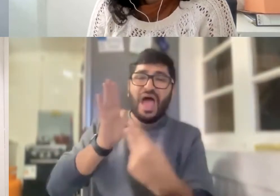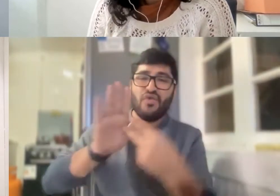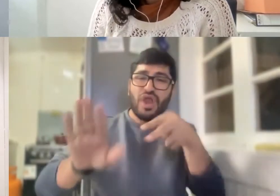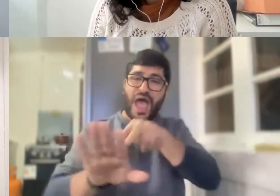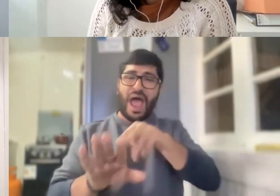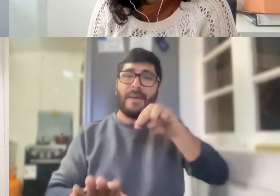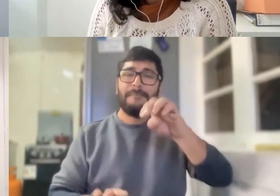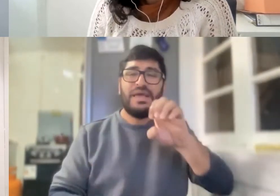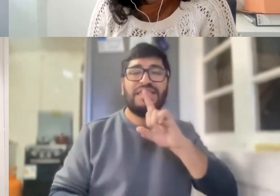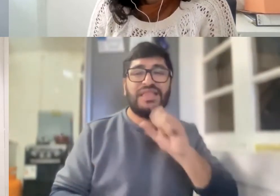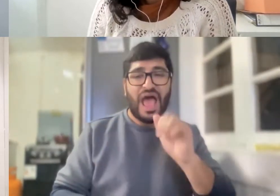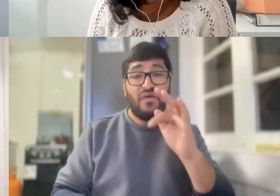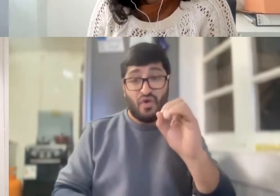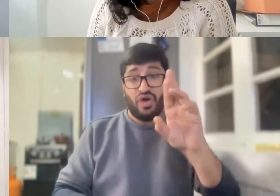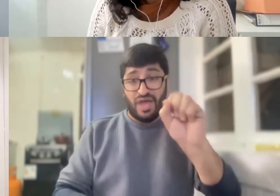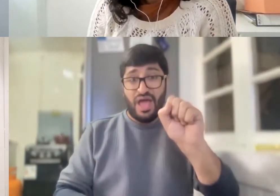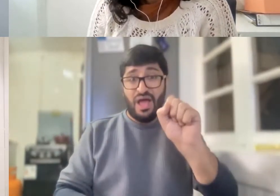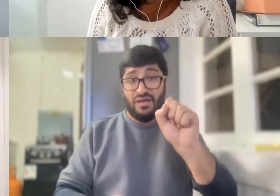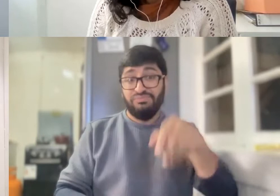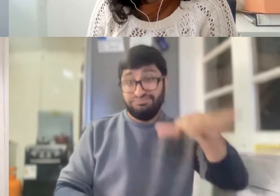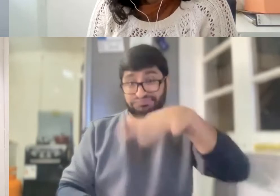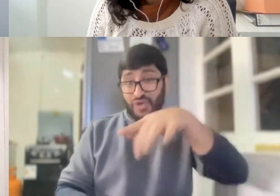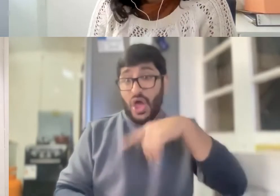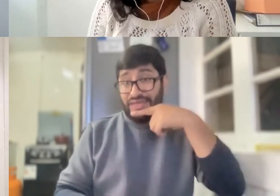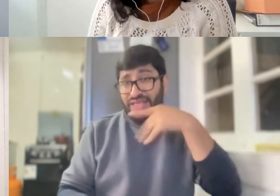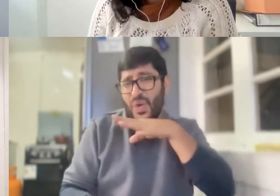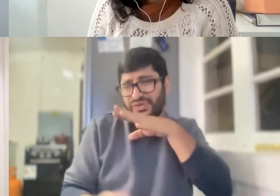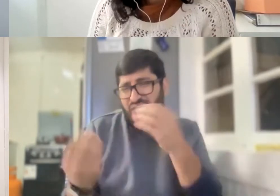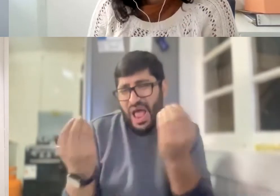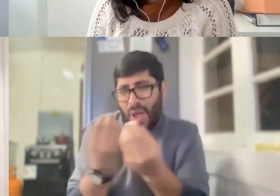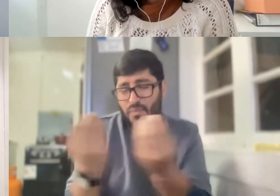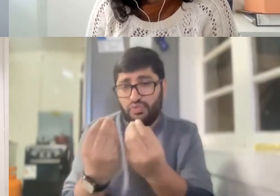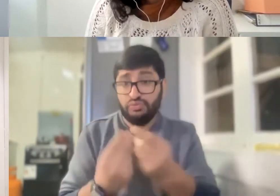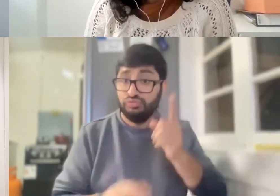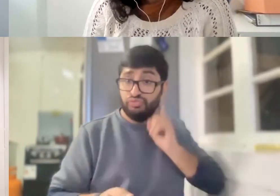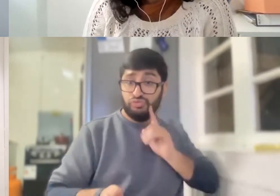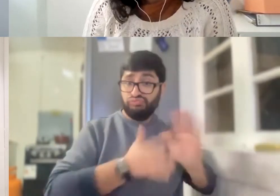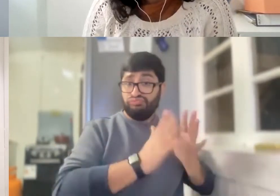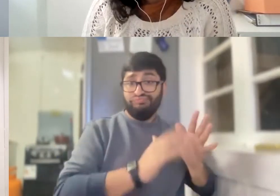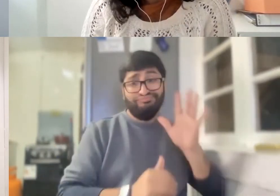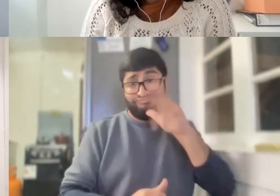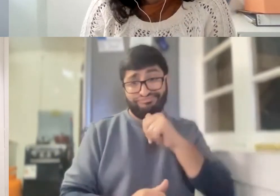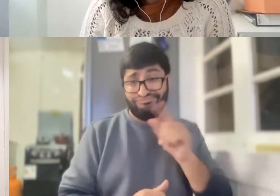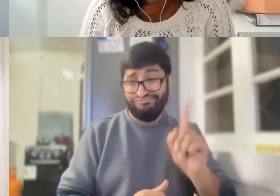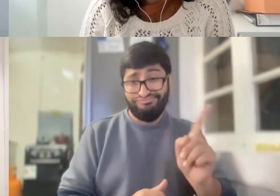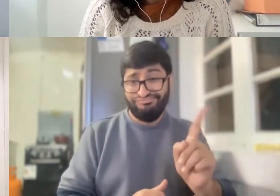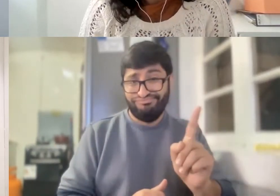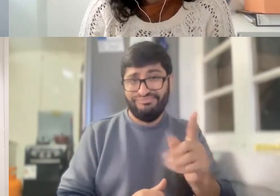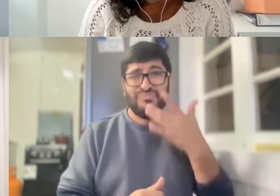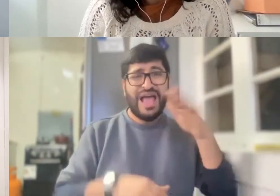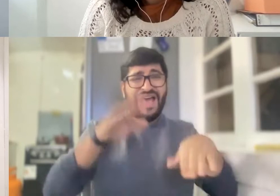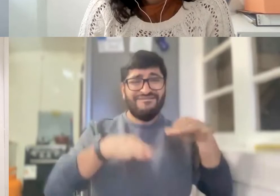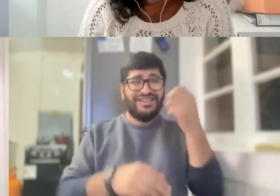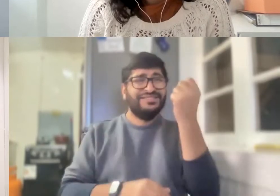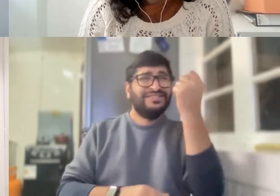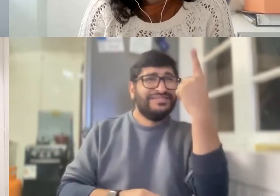por ejemplo, ustedes usan mucho este tema de las metáforas. Metáforas. Sí, el oyente tiene muchas metáforas. La lengua de